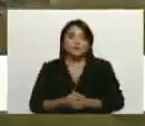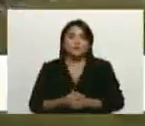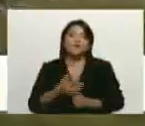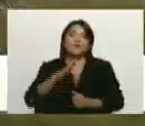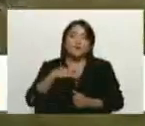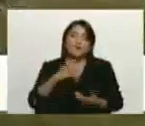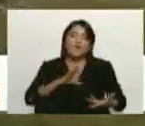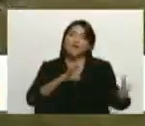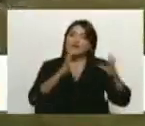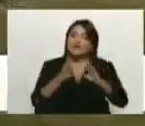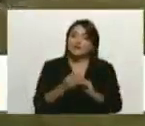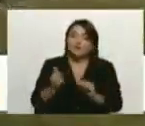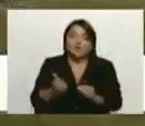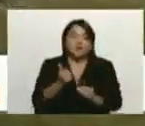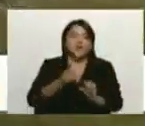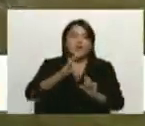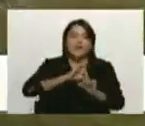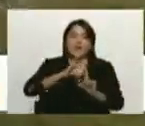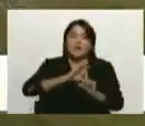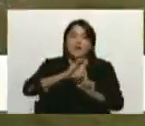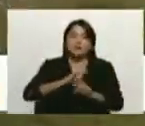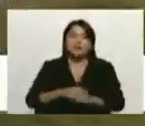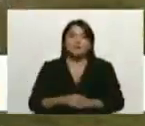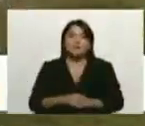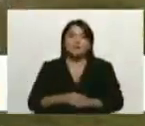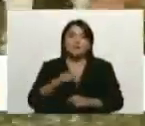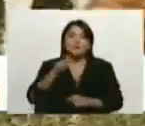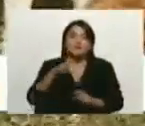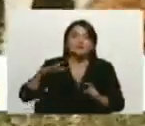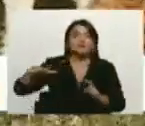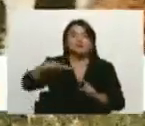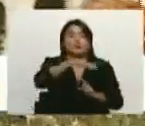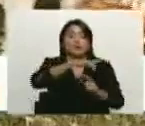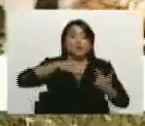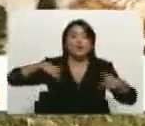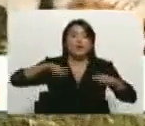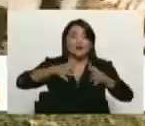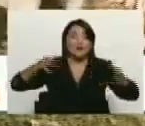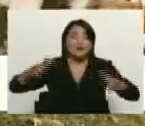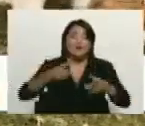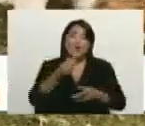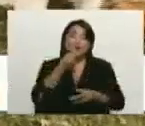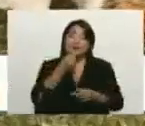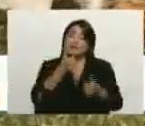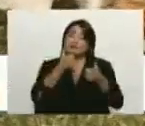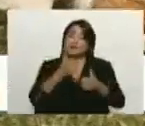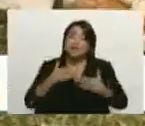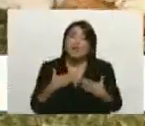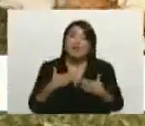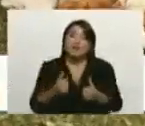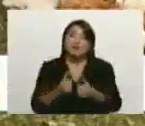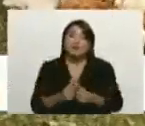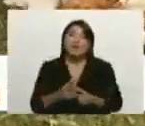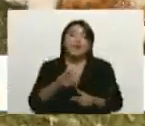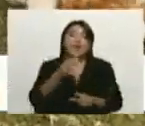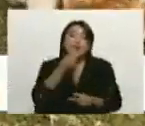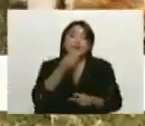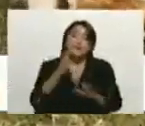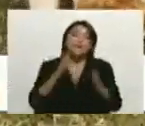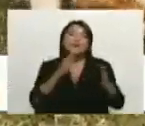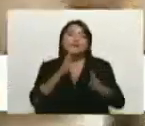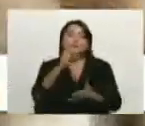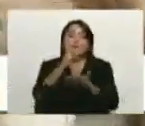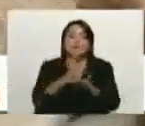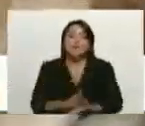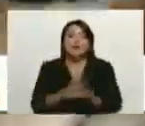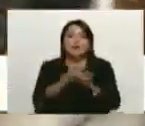adaptarse a cualquier tipo de clima, solo necesita un espacio amplio y buena alimentación, porque pueden comer aproximadamente 5 kilos